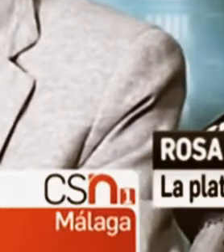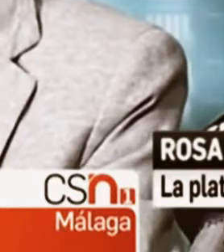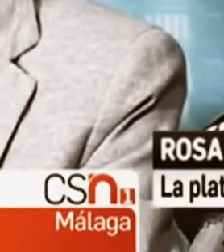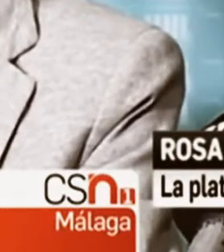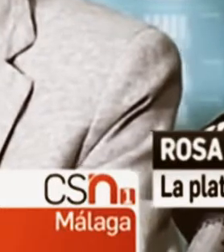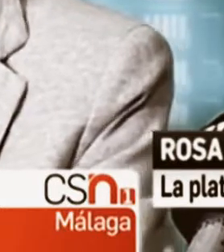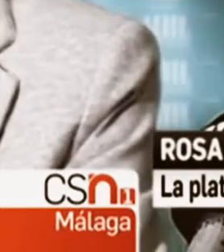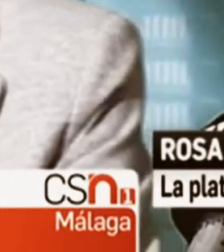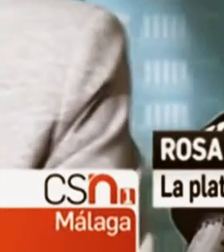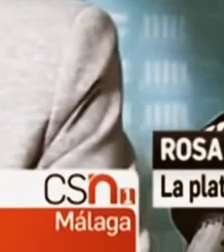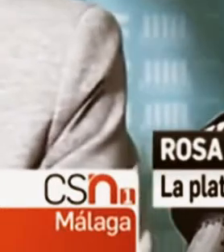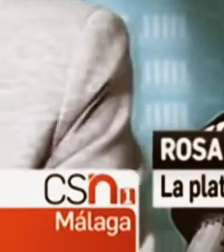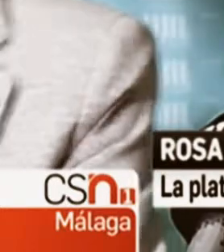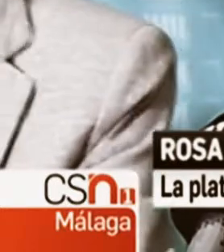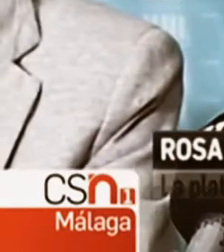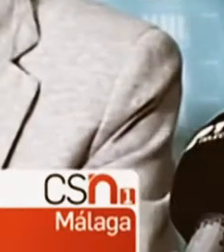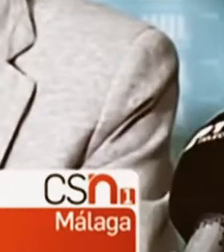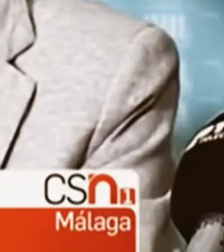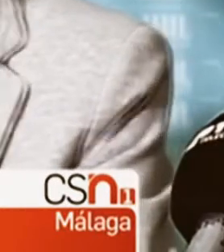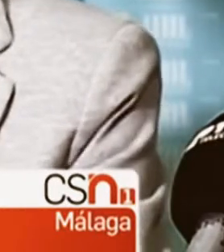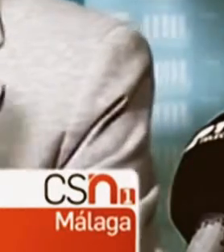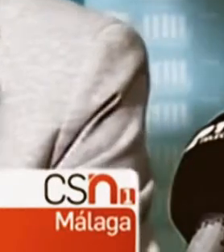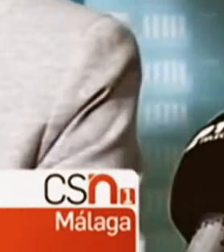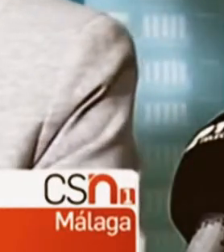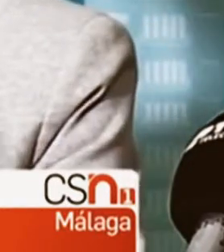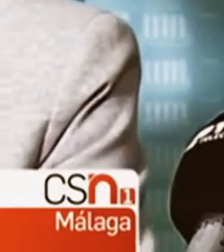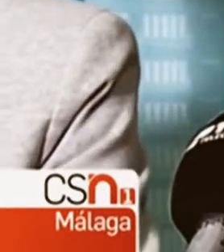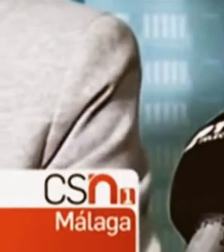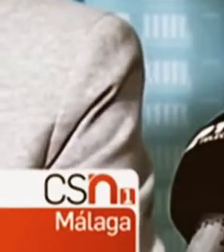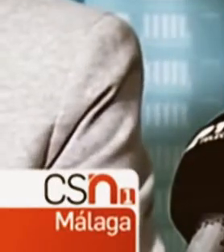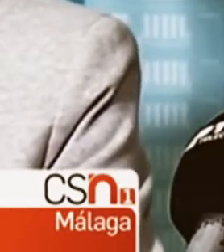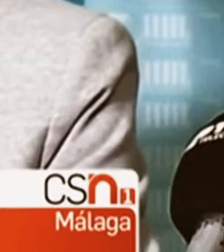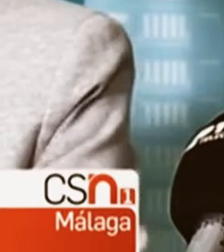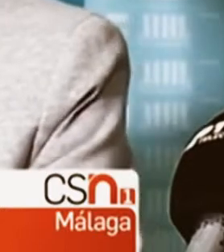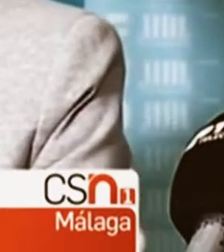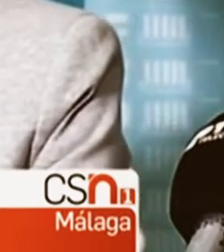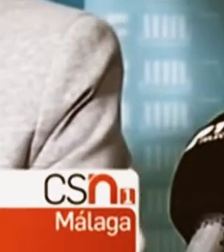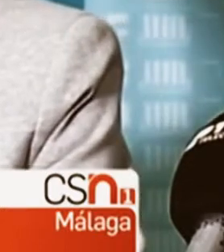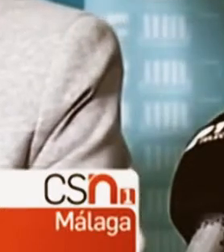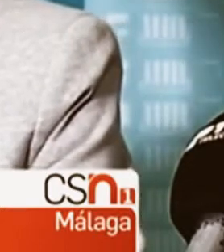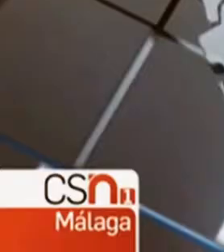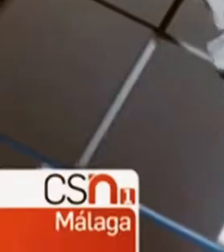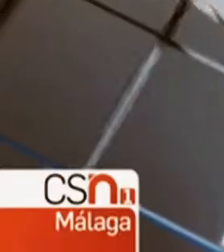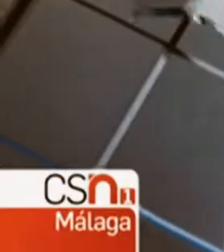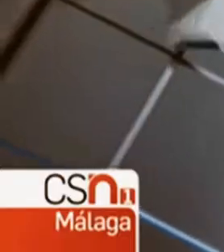única candidatura además que representa lo que viene siendo una plataforma ciudadana.